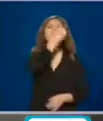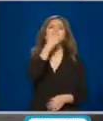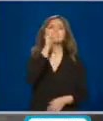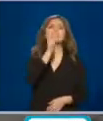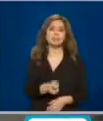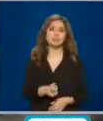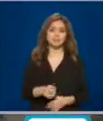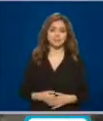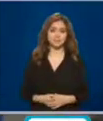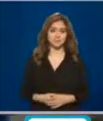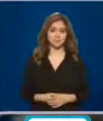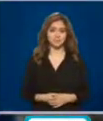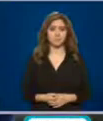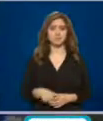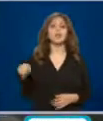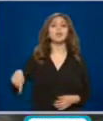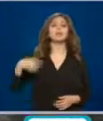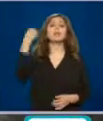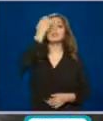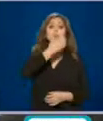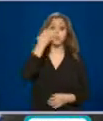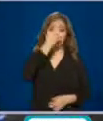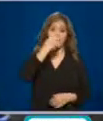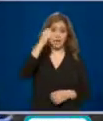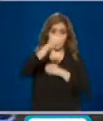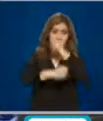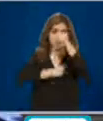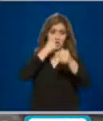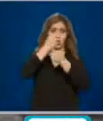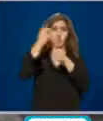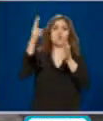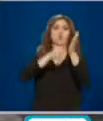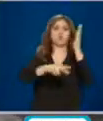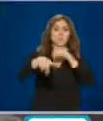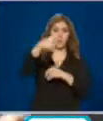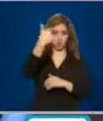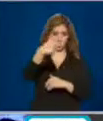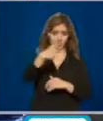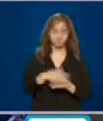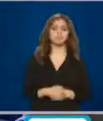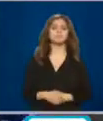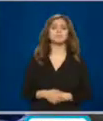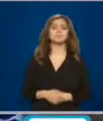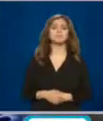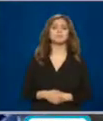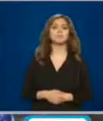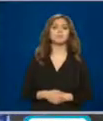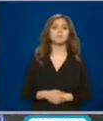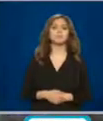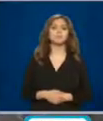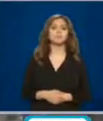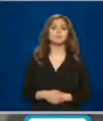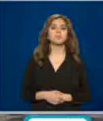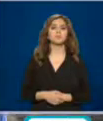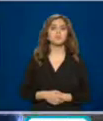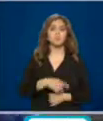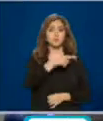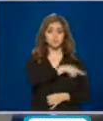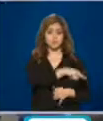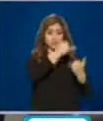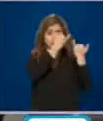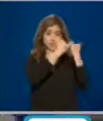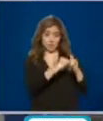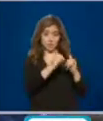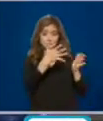escuela comenzó funciones en el año 2012. Perdón, fue inaugurada formalmente en el